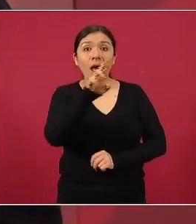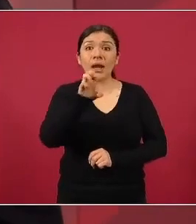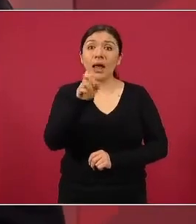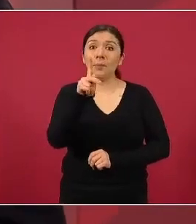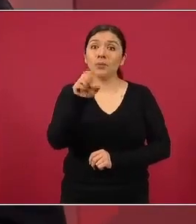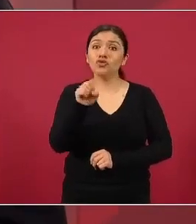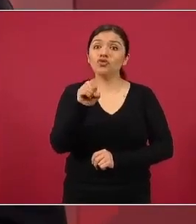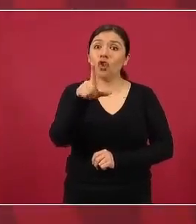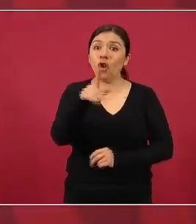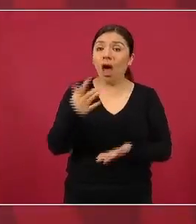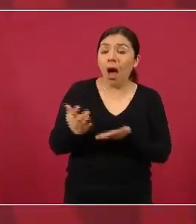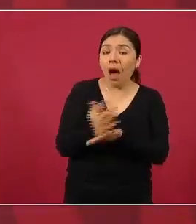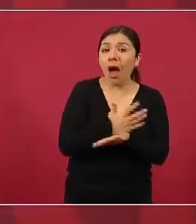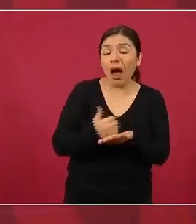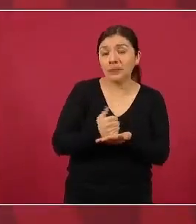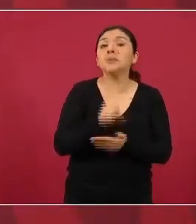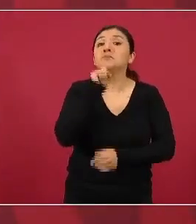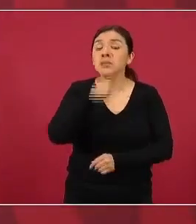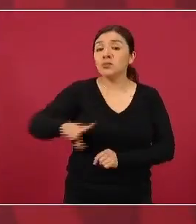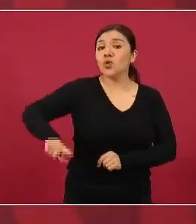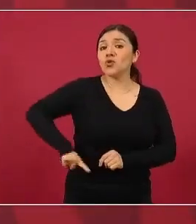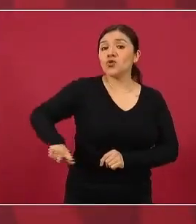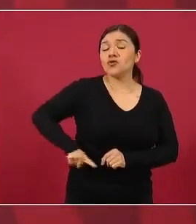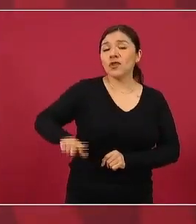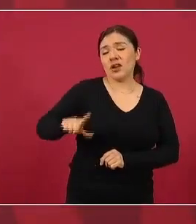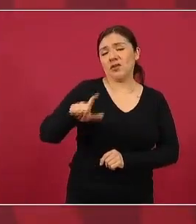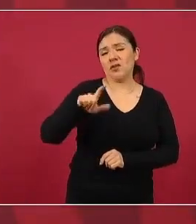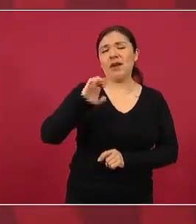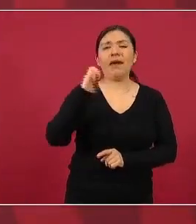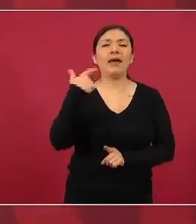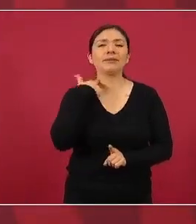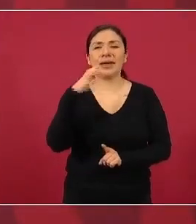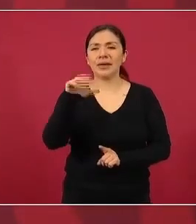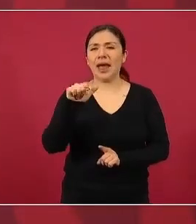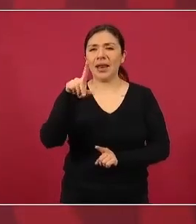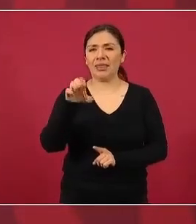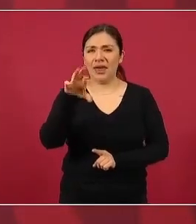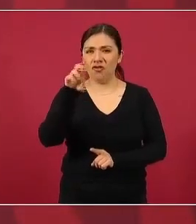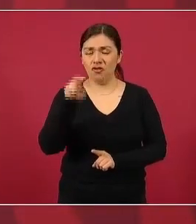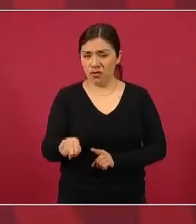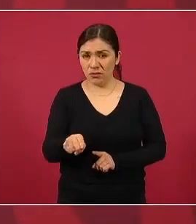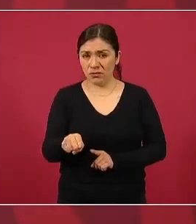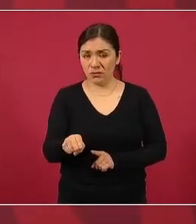en el gobierno de Calderón, solo